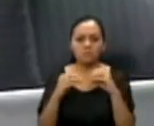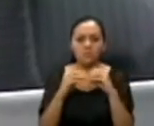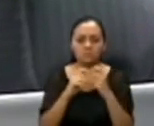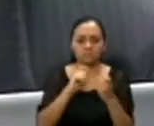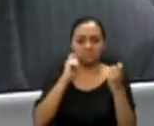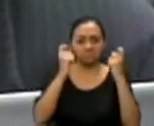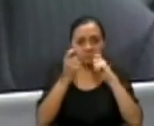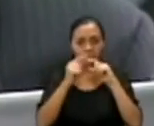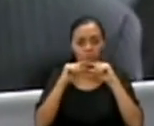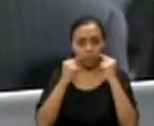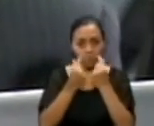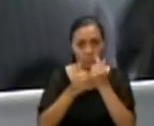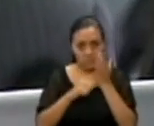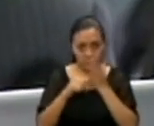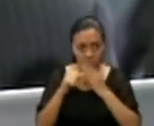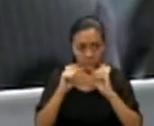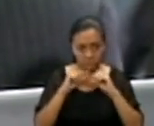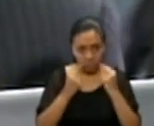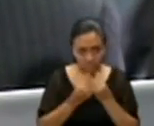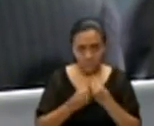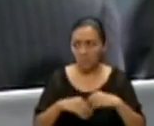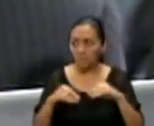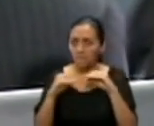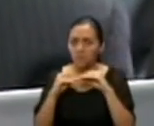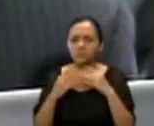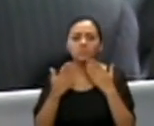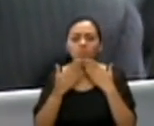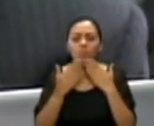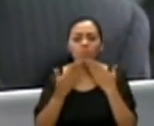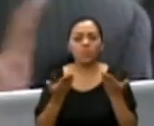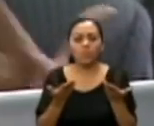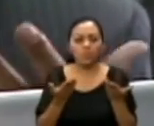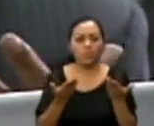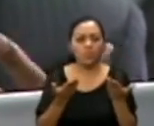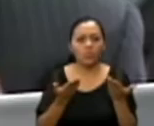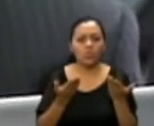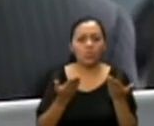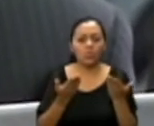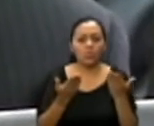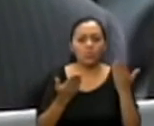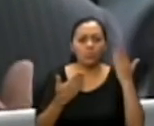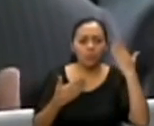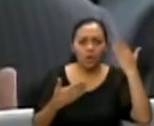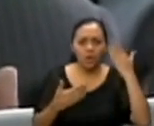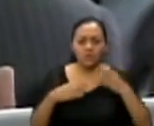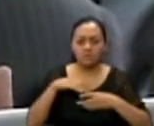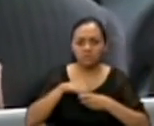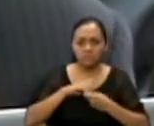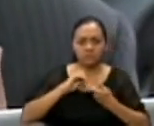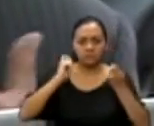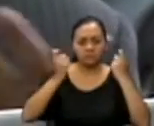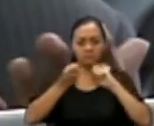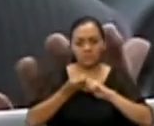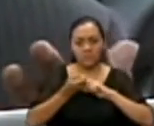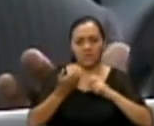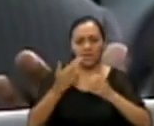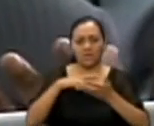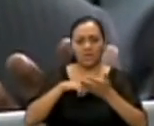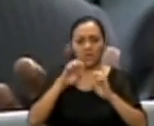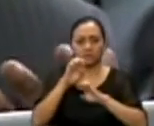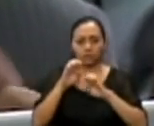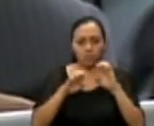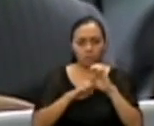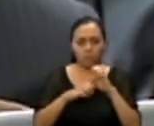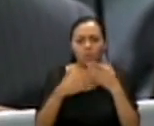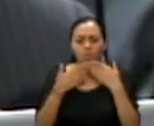en el gabinete se estructura una nueva fórmula política dentro del gabinete ministerial y si estos cambios se